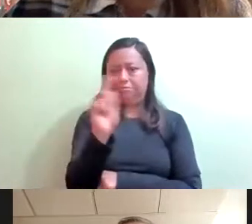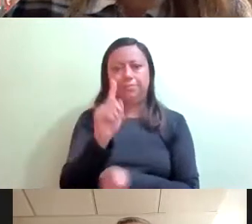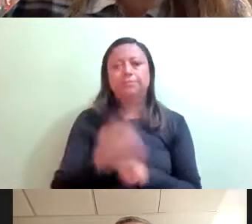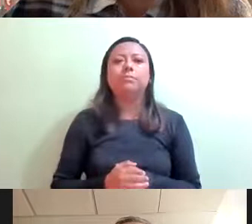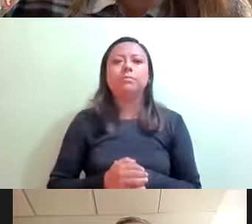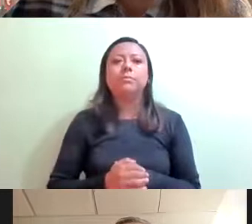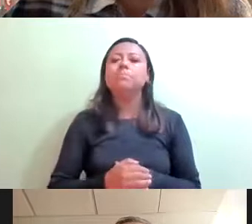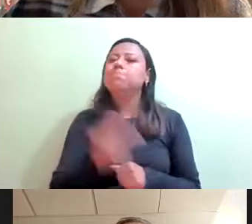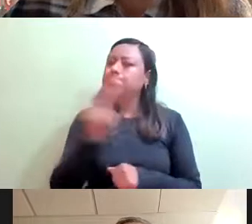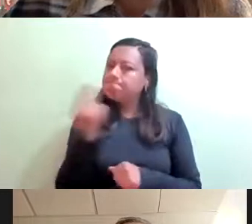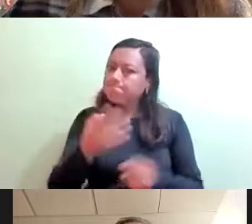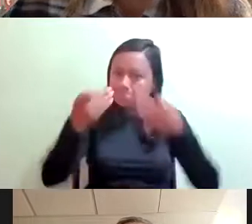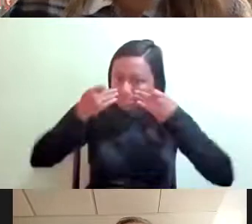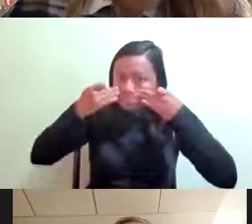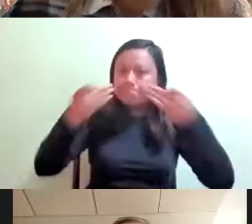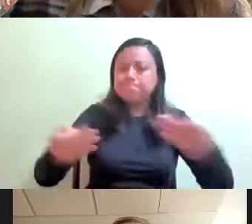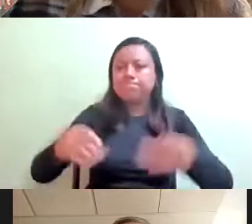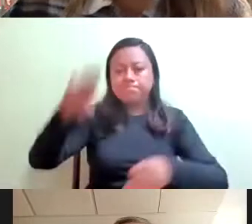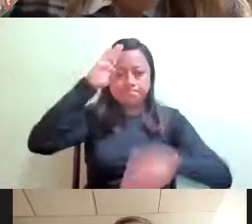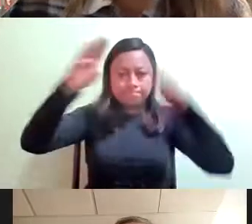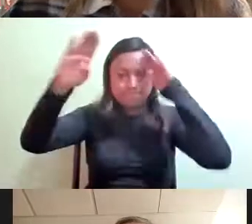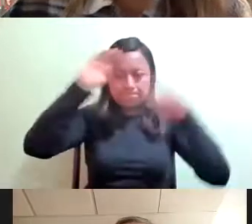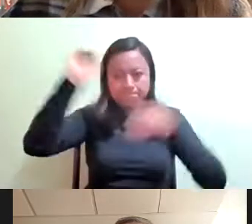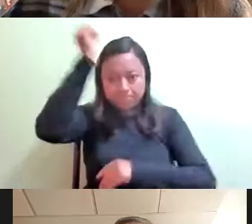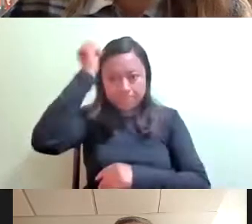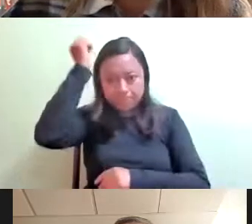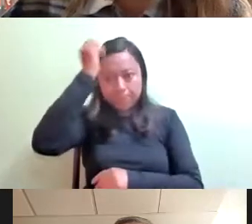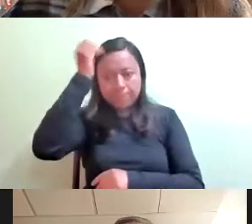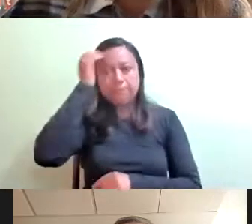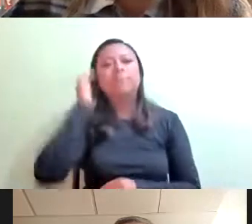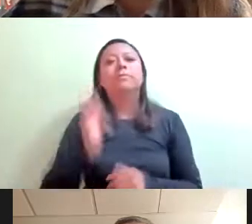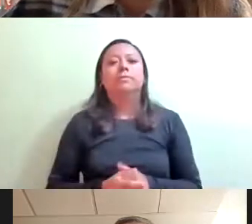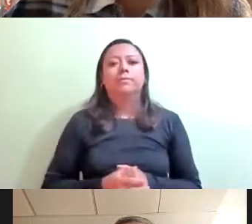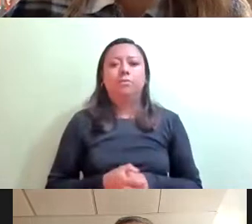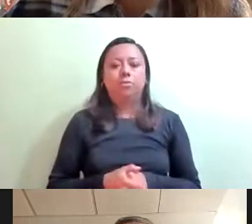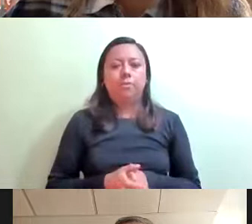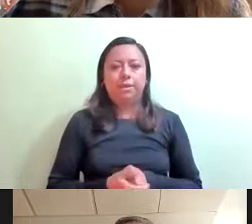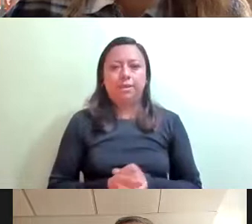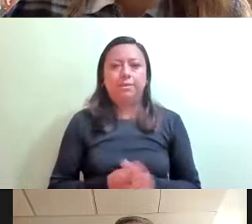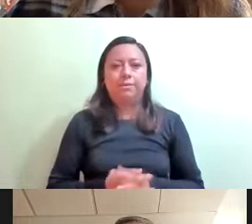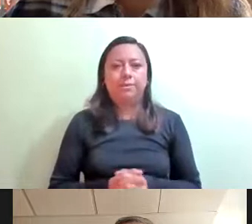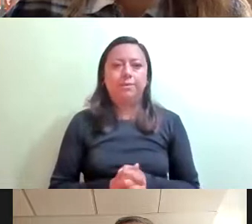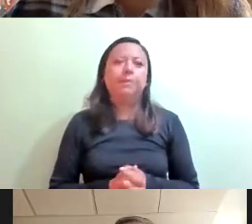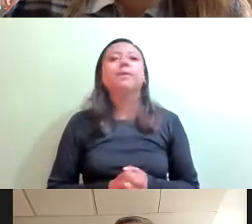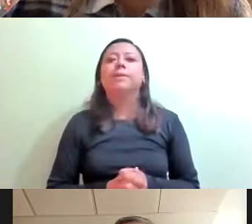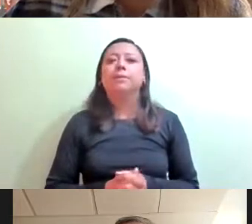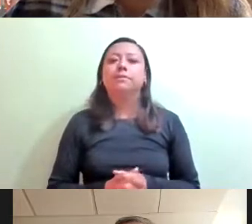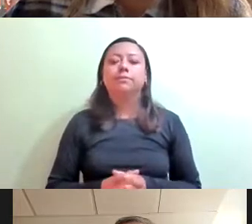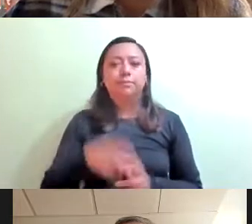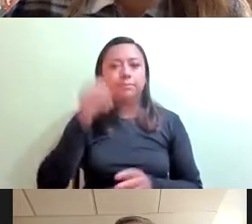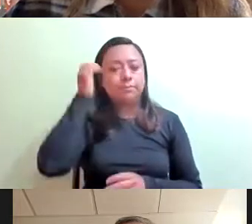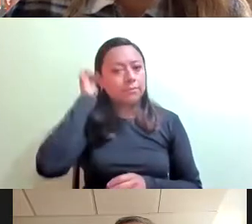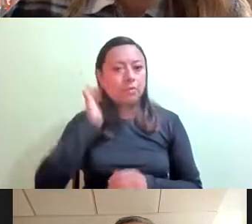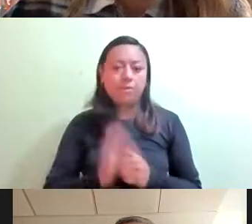evidencia que se piensa que se está ante una profesión. Primero la muerte y la